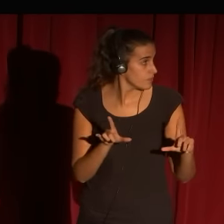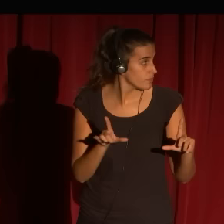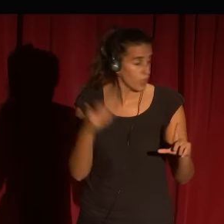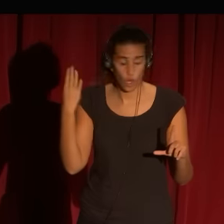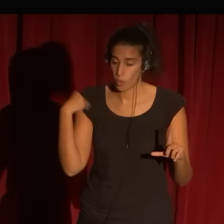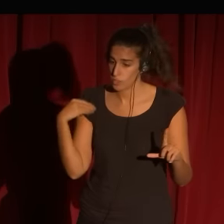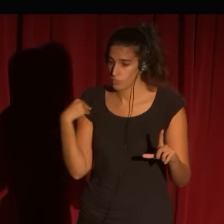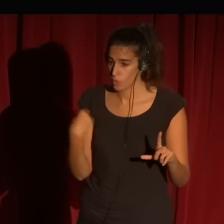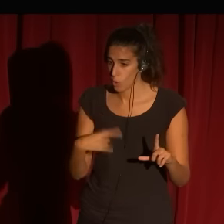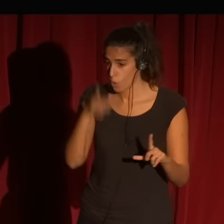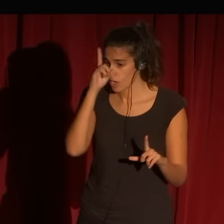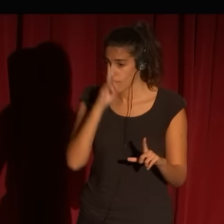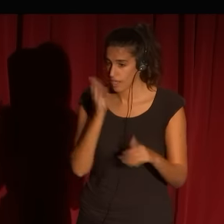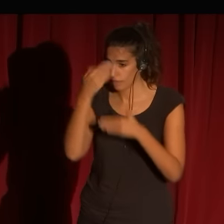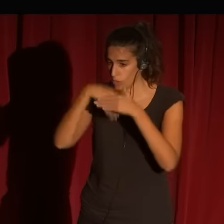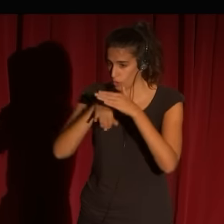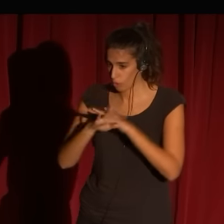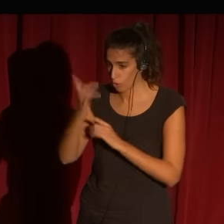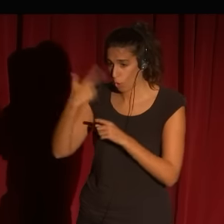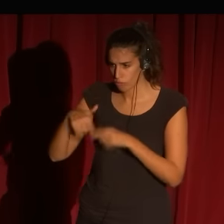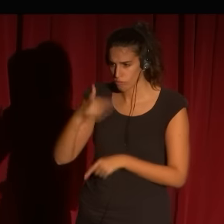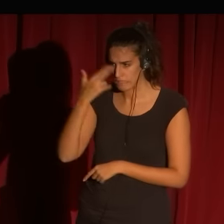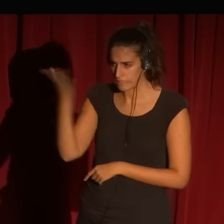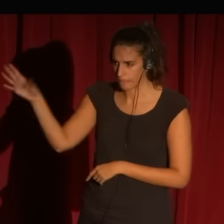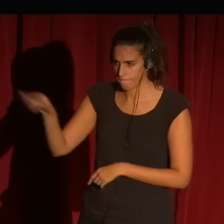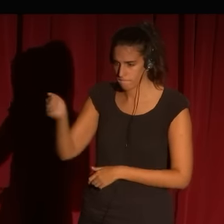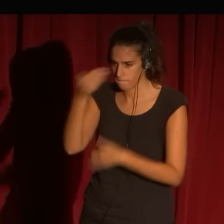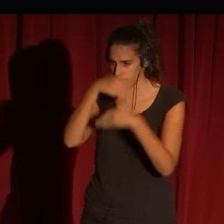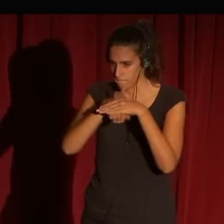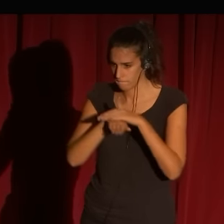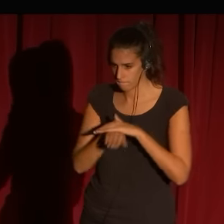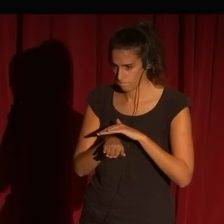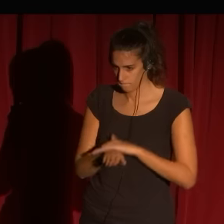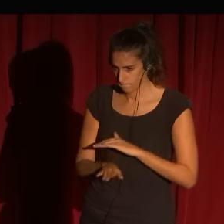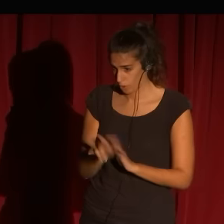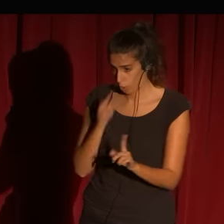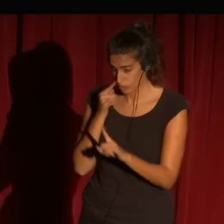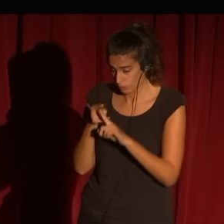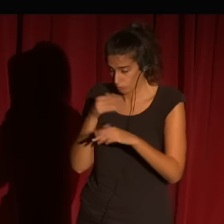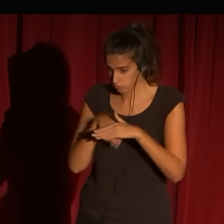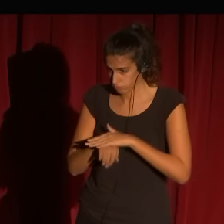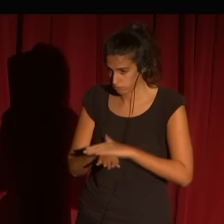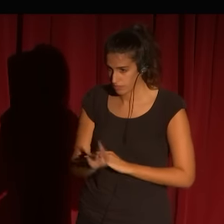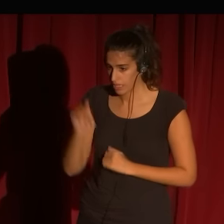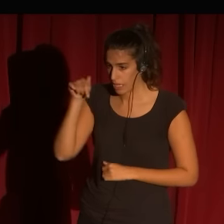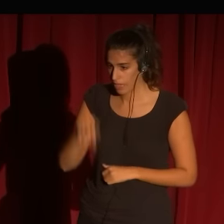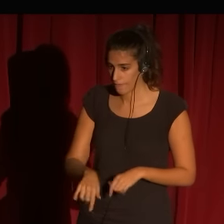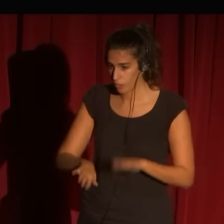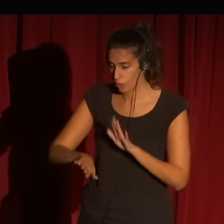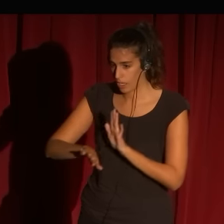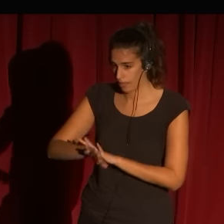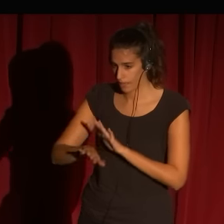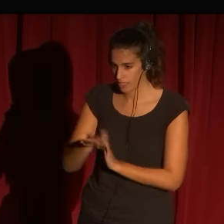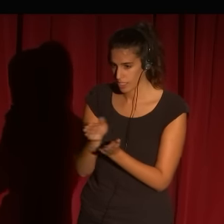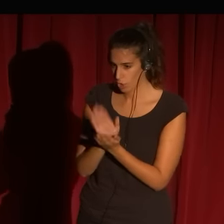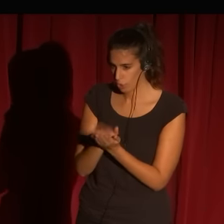mismo una imagen de una colección imagen de objetos que interesan porque son objetos de coleccionismo en la parte inferior derecha unas conchas todas